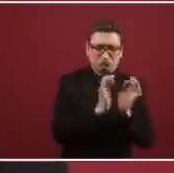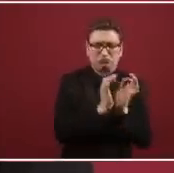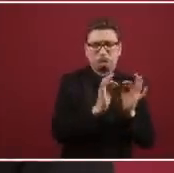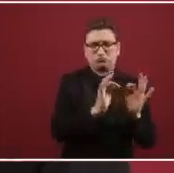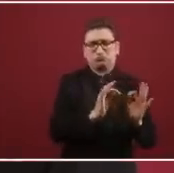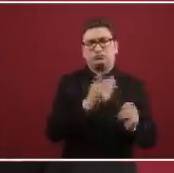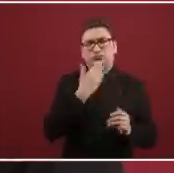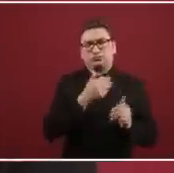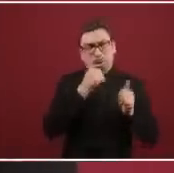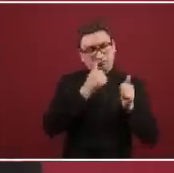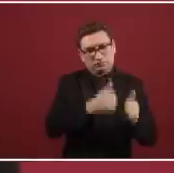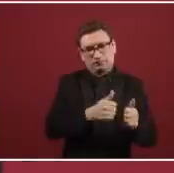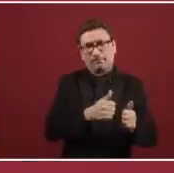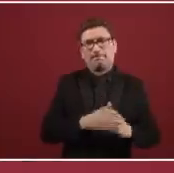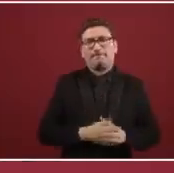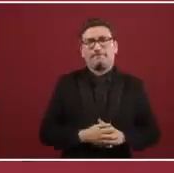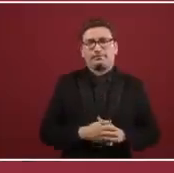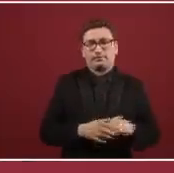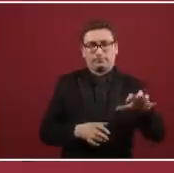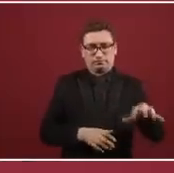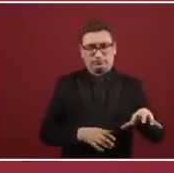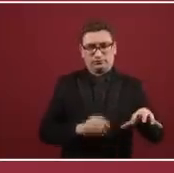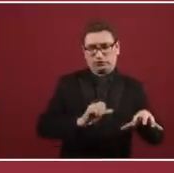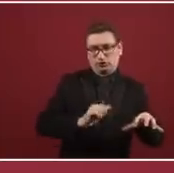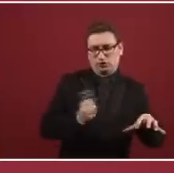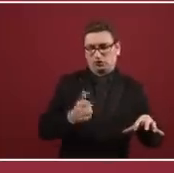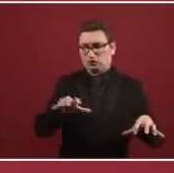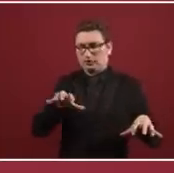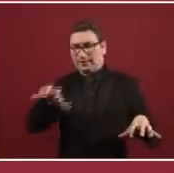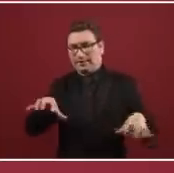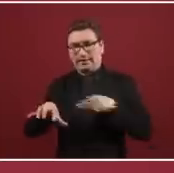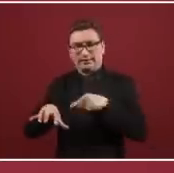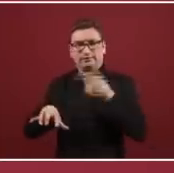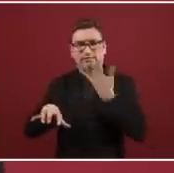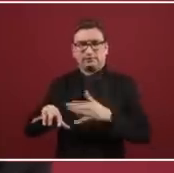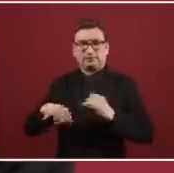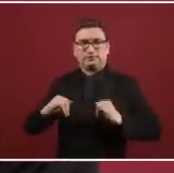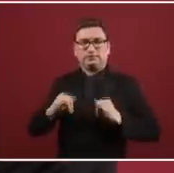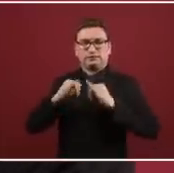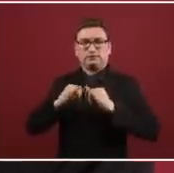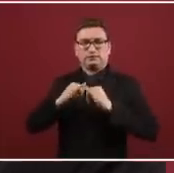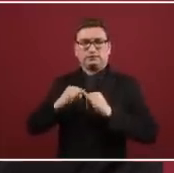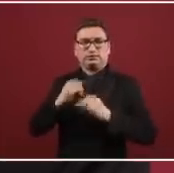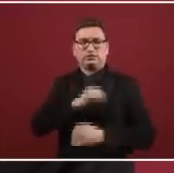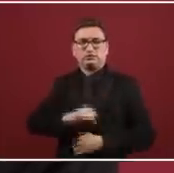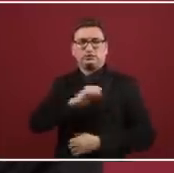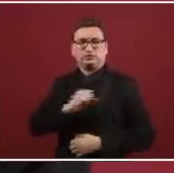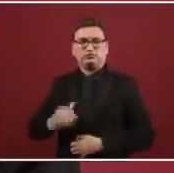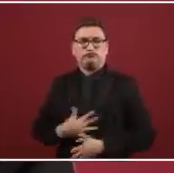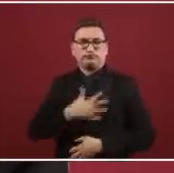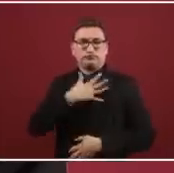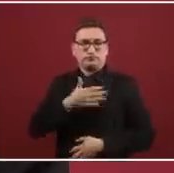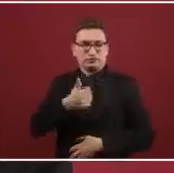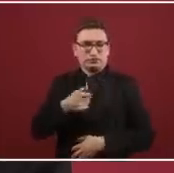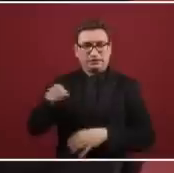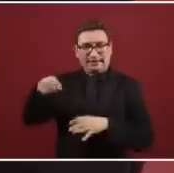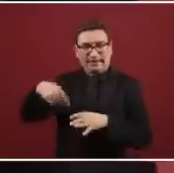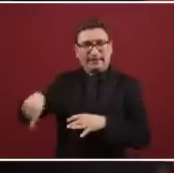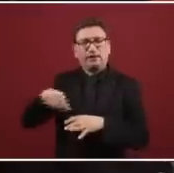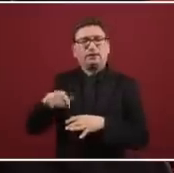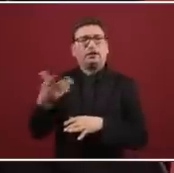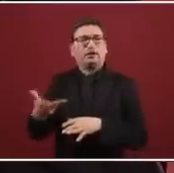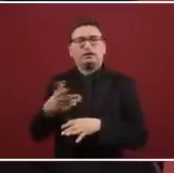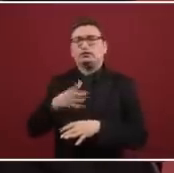y que el Instituto de la Salud para el Bienestar atienda a toda la